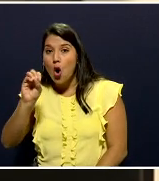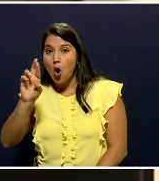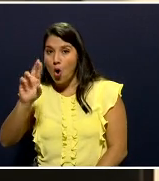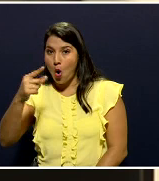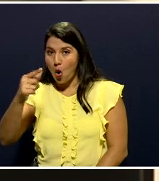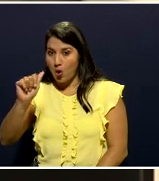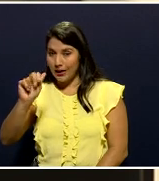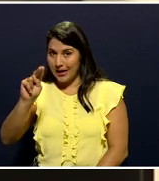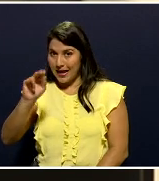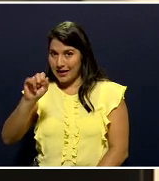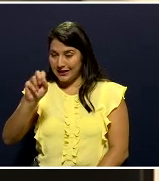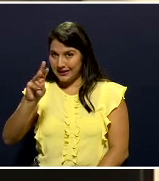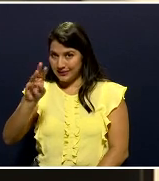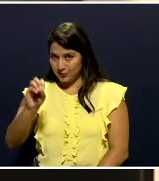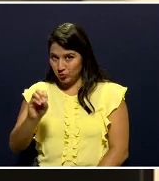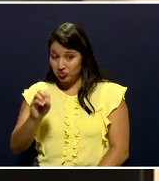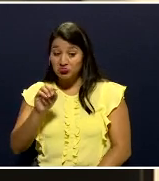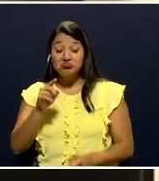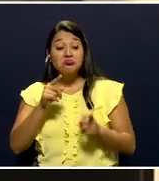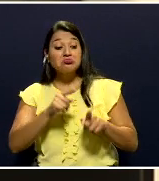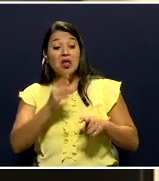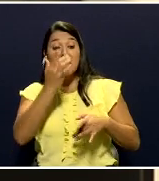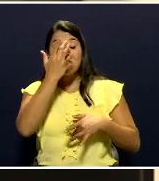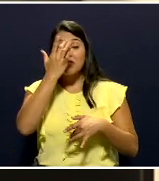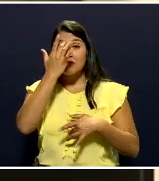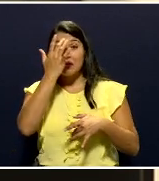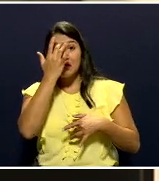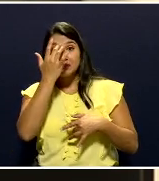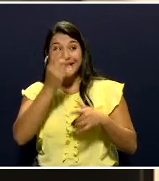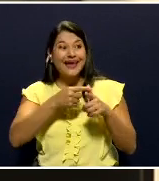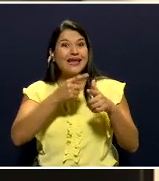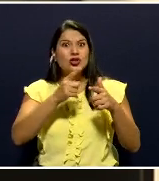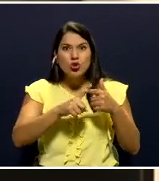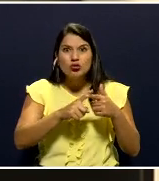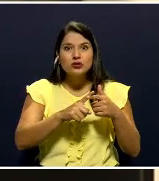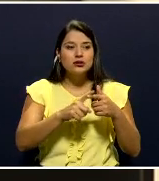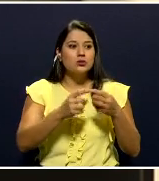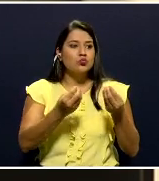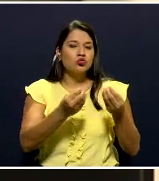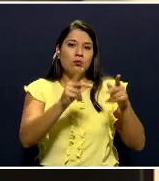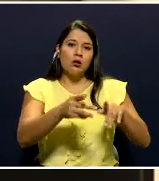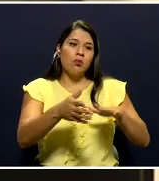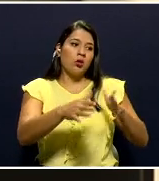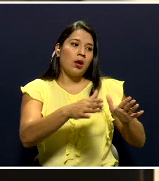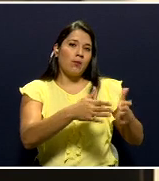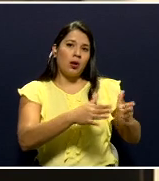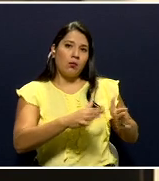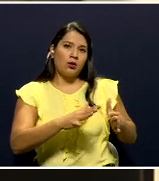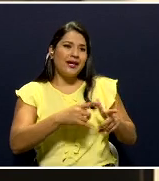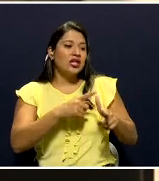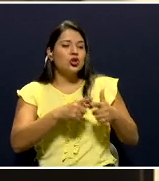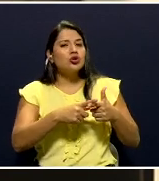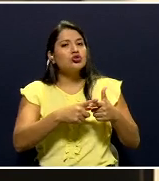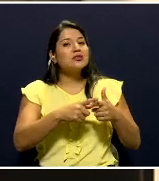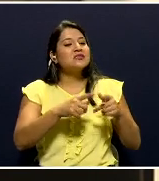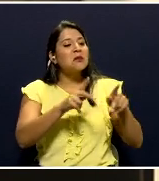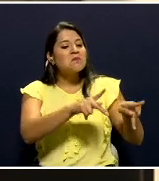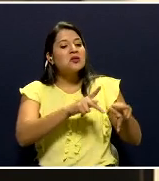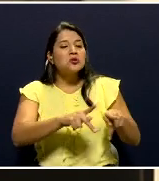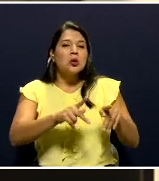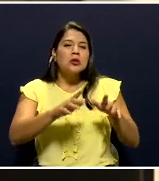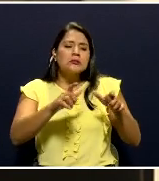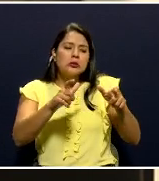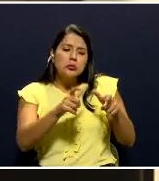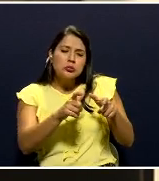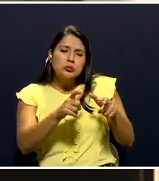humano y las poblaciones se mantenían relativamente bajas. Es hasta recientemente, prácticamente en los